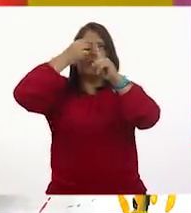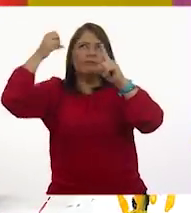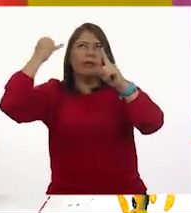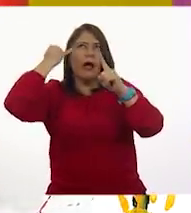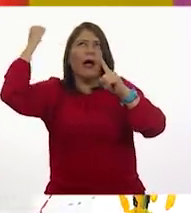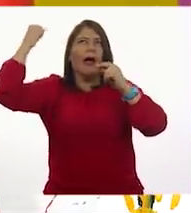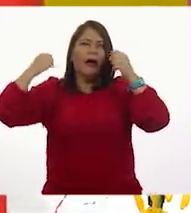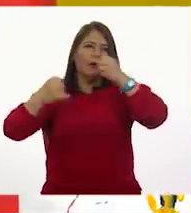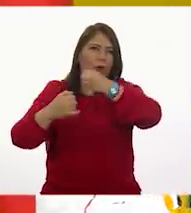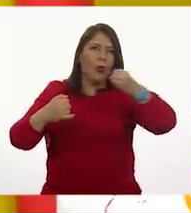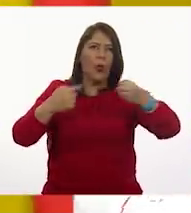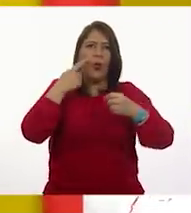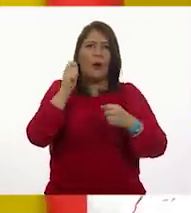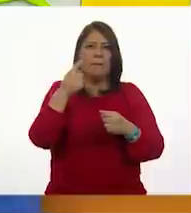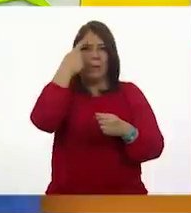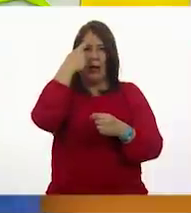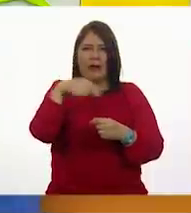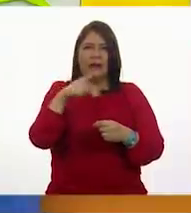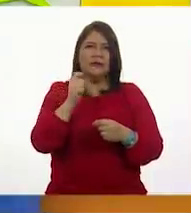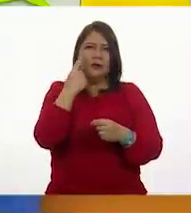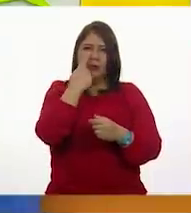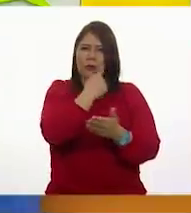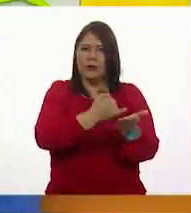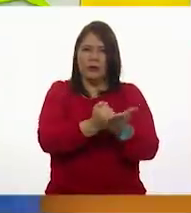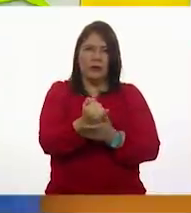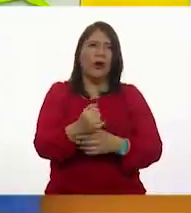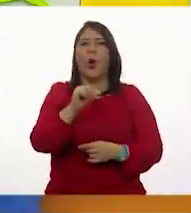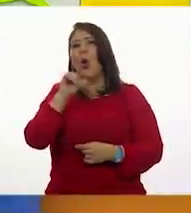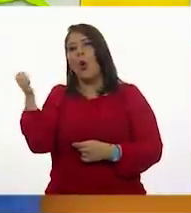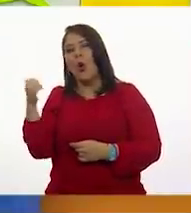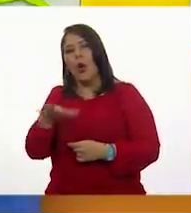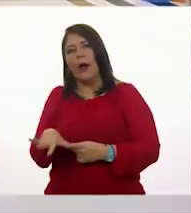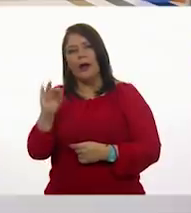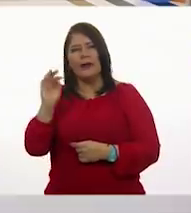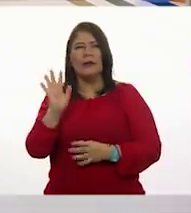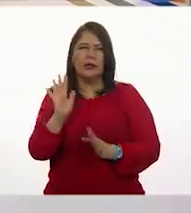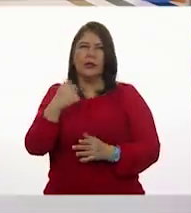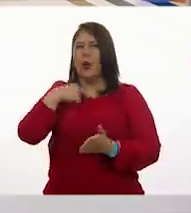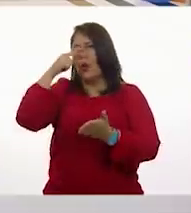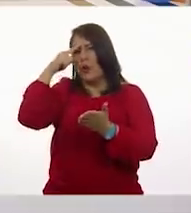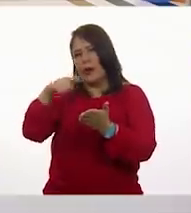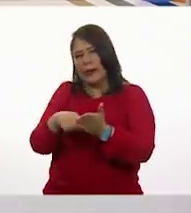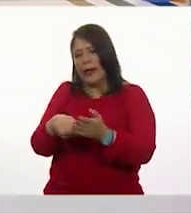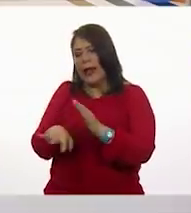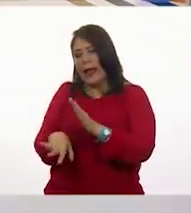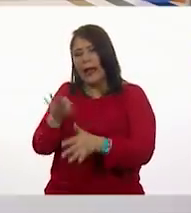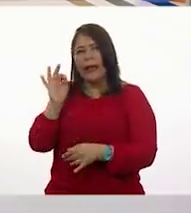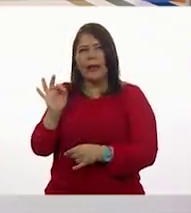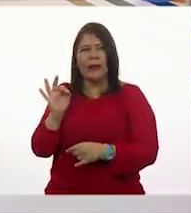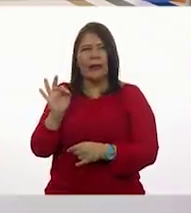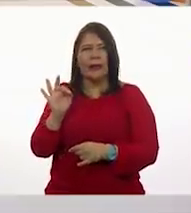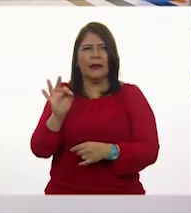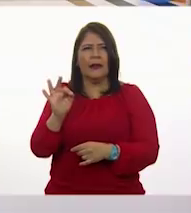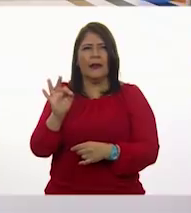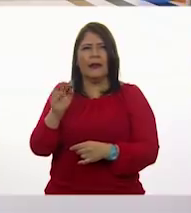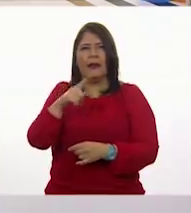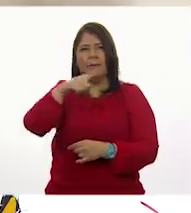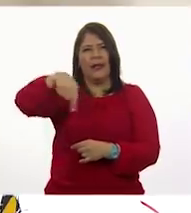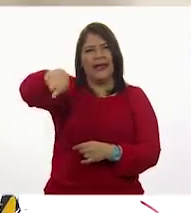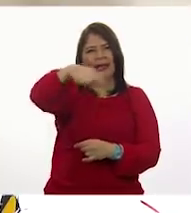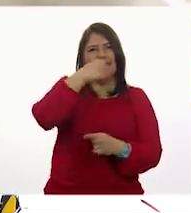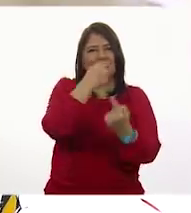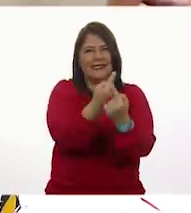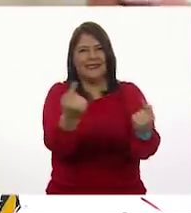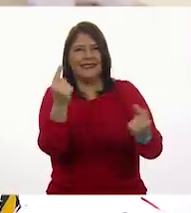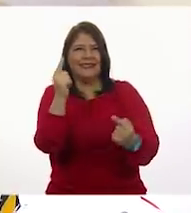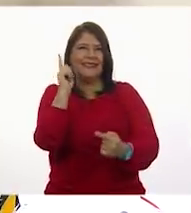decisión. Todavía tenemos otra más. Esa yo que... creo que la vamos a sacar en representación de las niñas y los